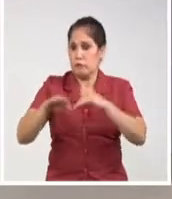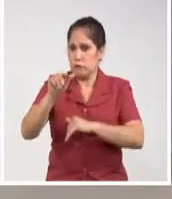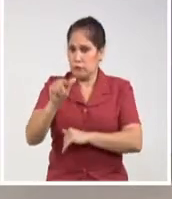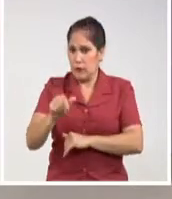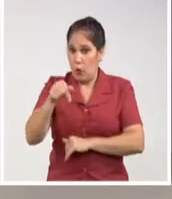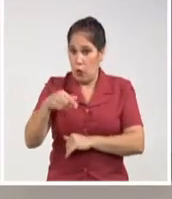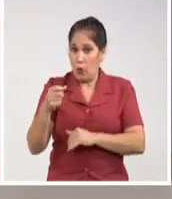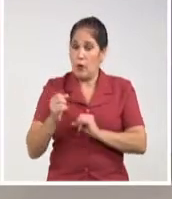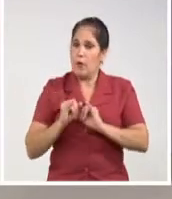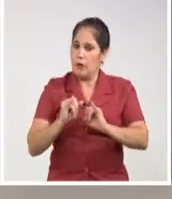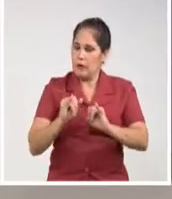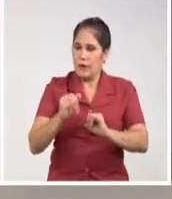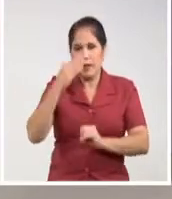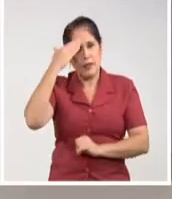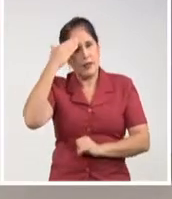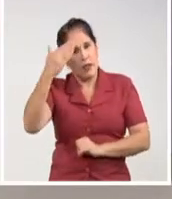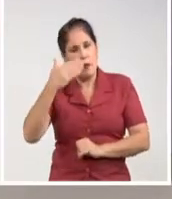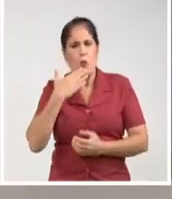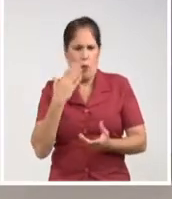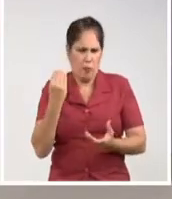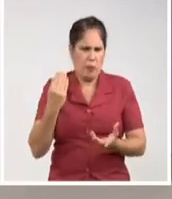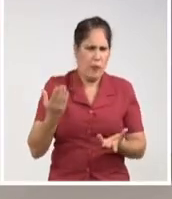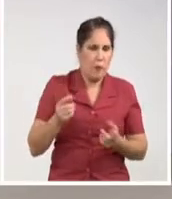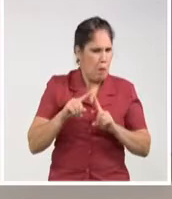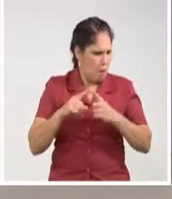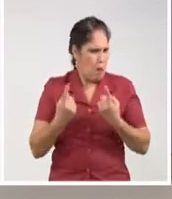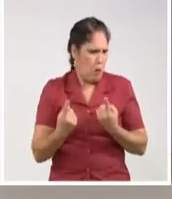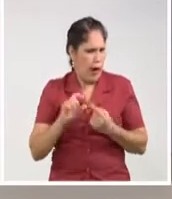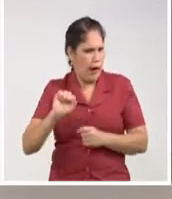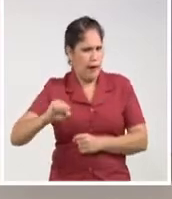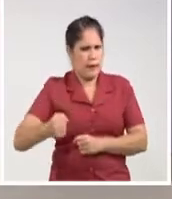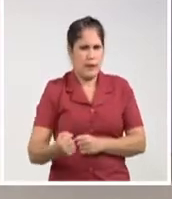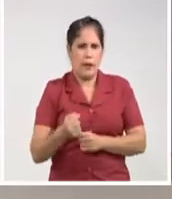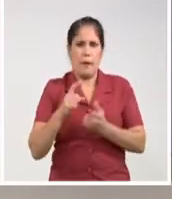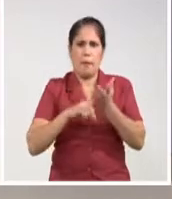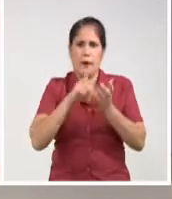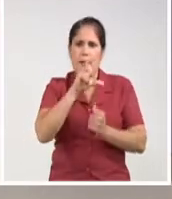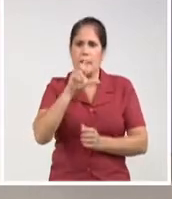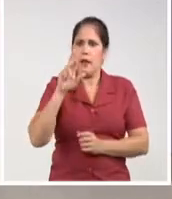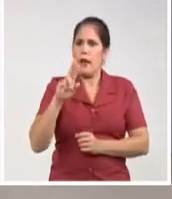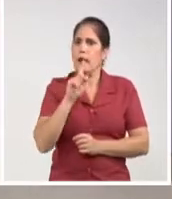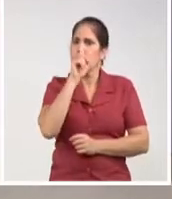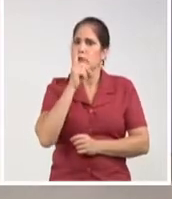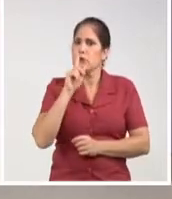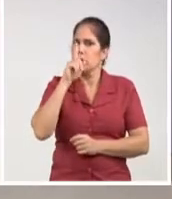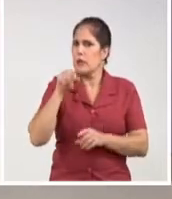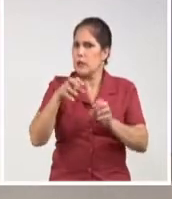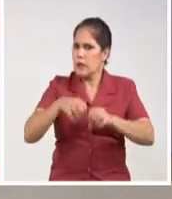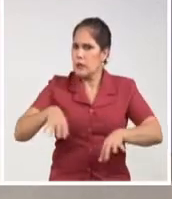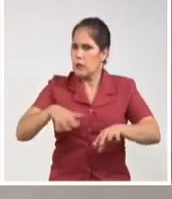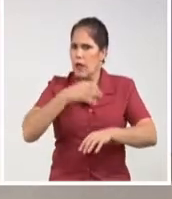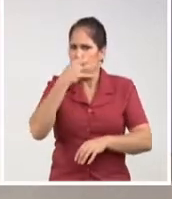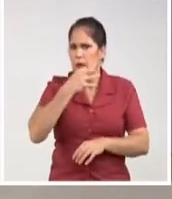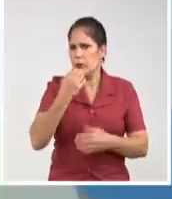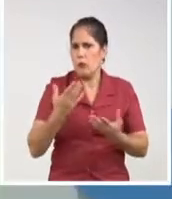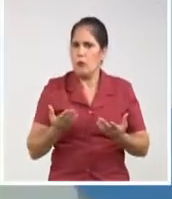acompaña en este noticiero. Saludos, doctora. Dígame, ¿por qué la exigencia del PCR en este contexto? ¿Qué explicación